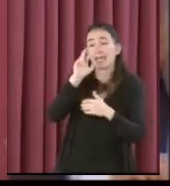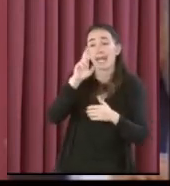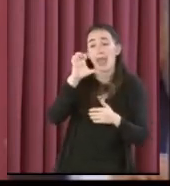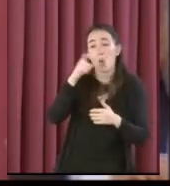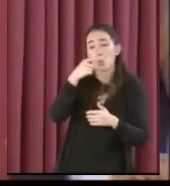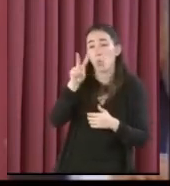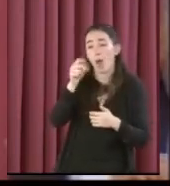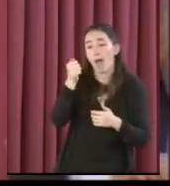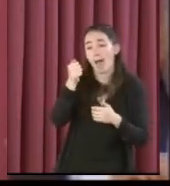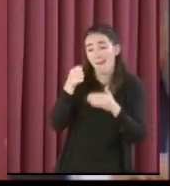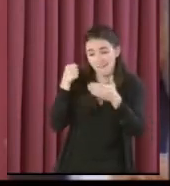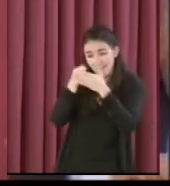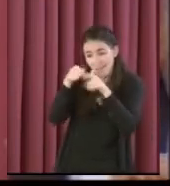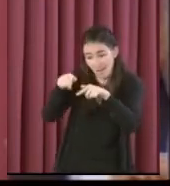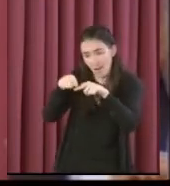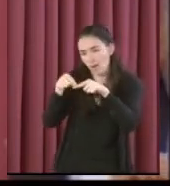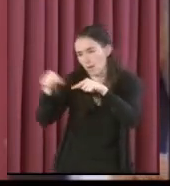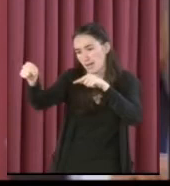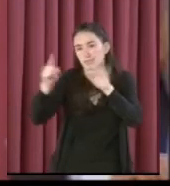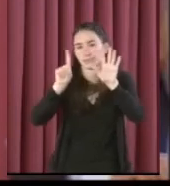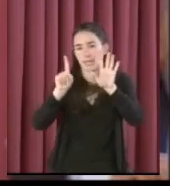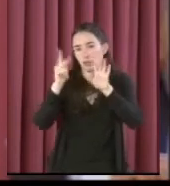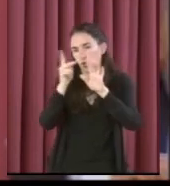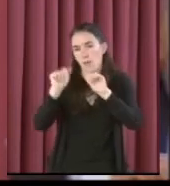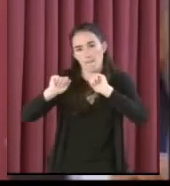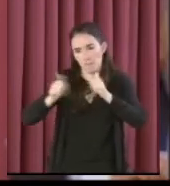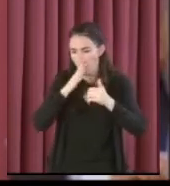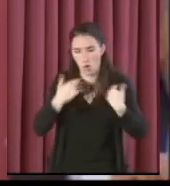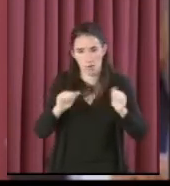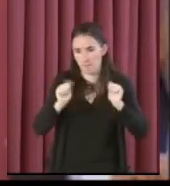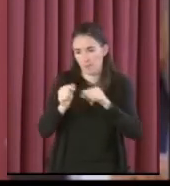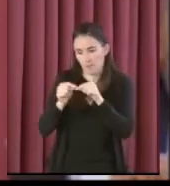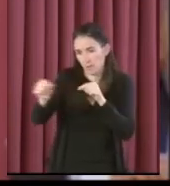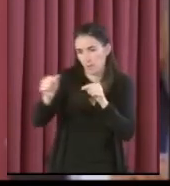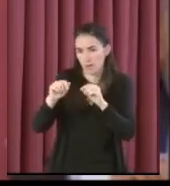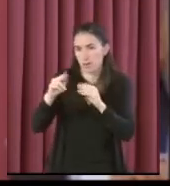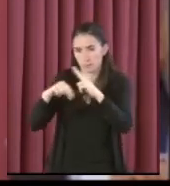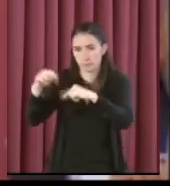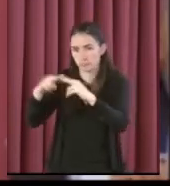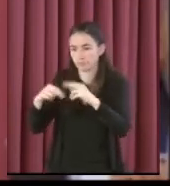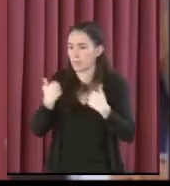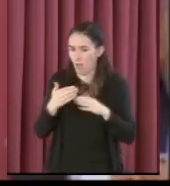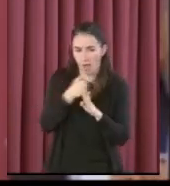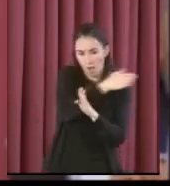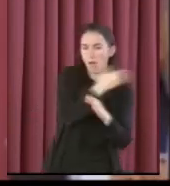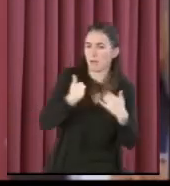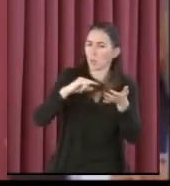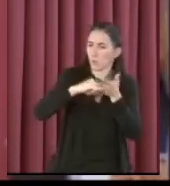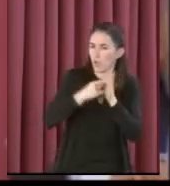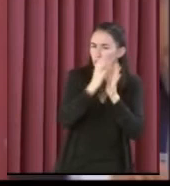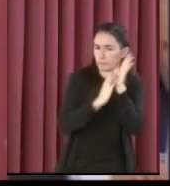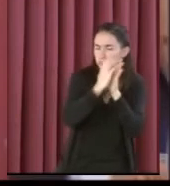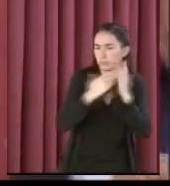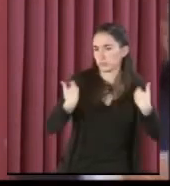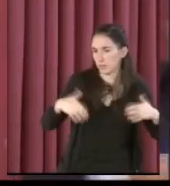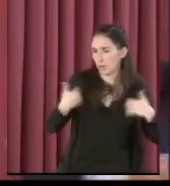Liregua y el Soto de los Americanos. Contamos, tras el trabajo de estos meses, con los proyectos ya redactados y centrando los esfuerzos